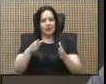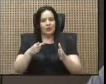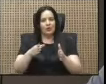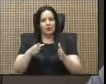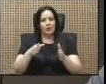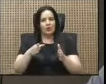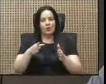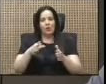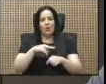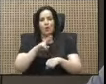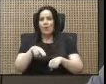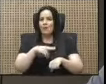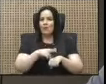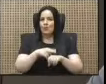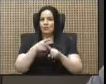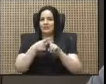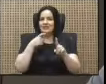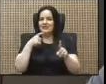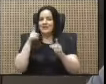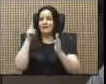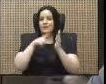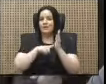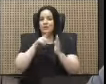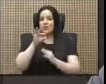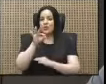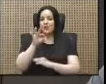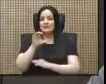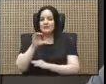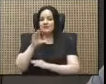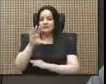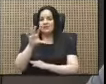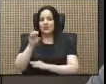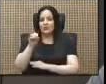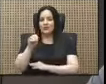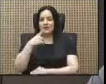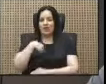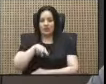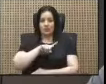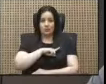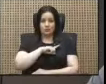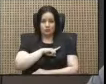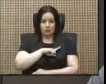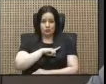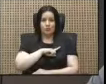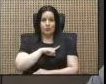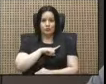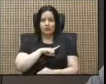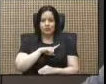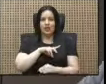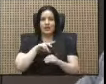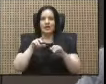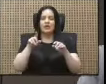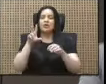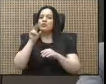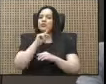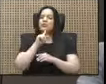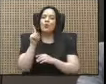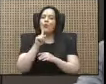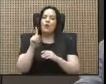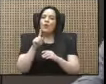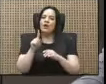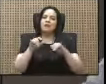desde 1950, y nosotros no somos la excepción, no hemos estado a la altura